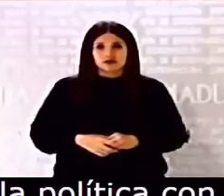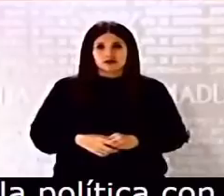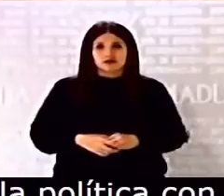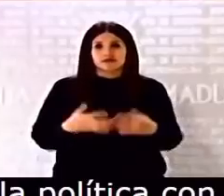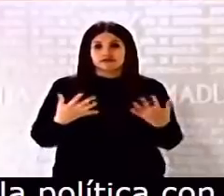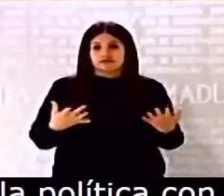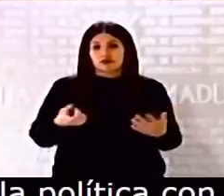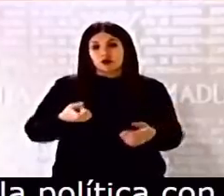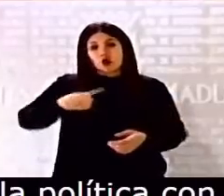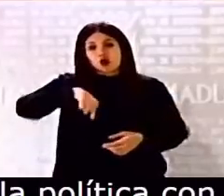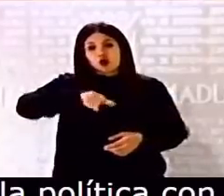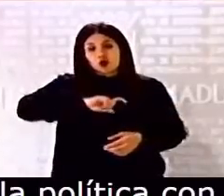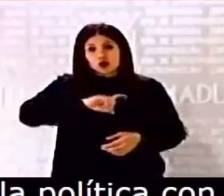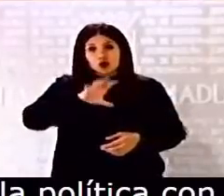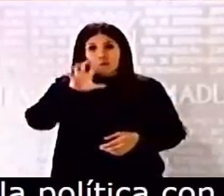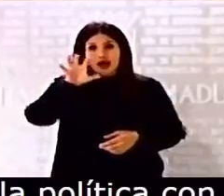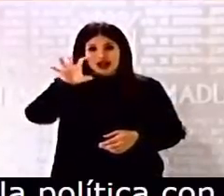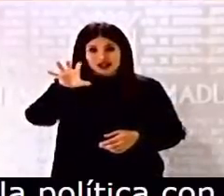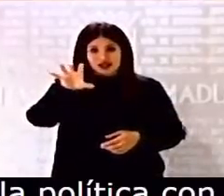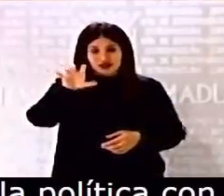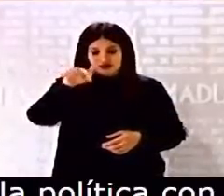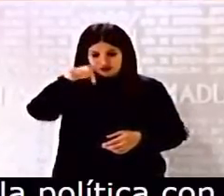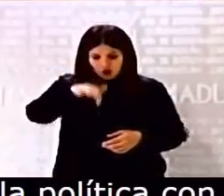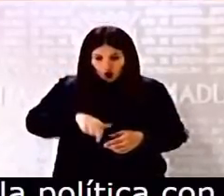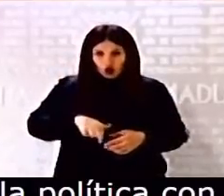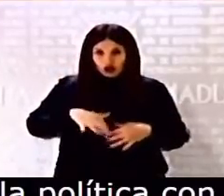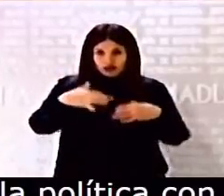en nuestro país hoy,